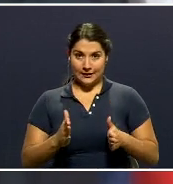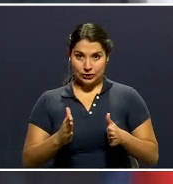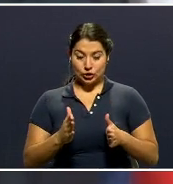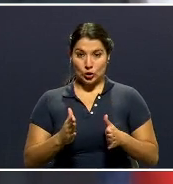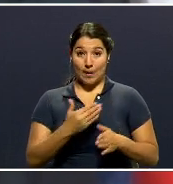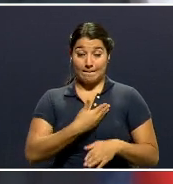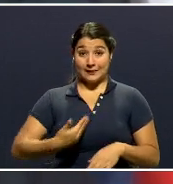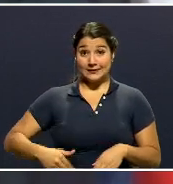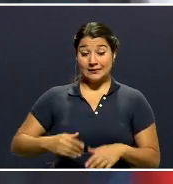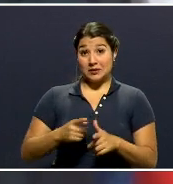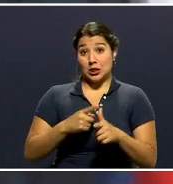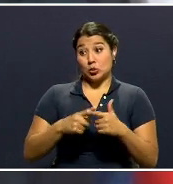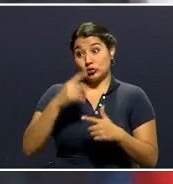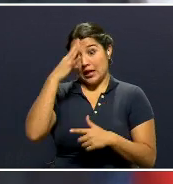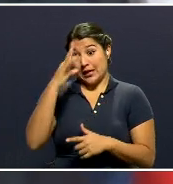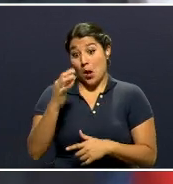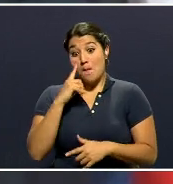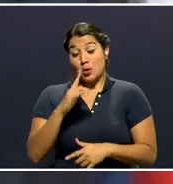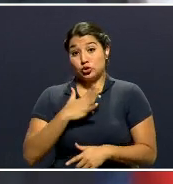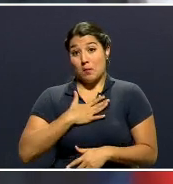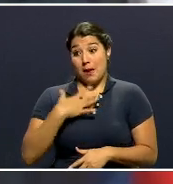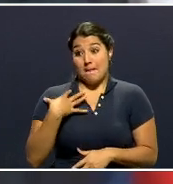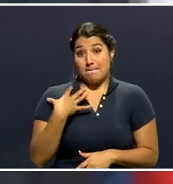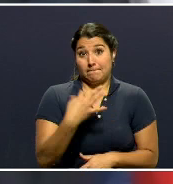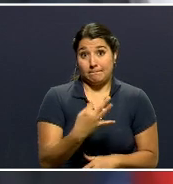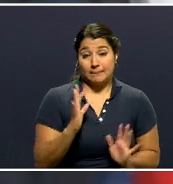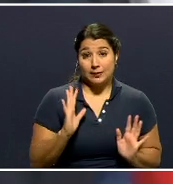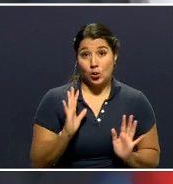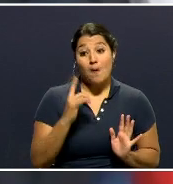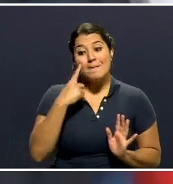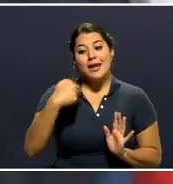me ha pedido coordinar un equipo